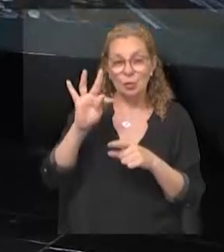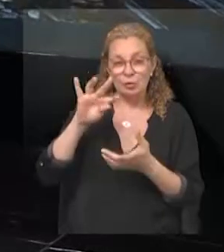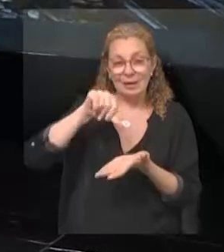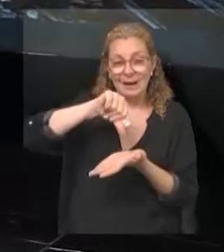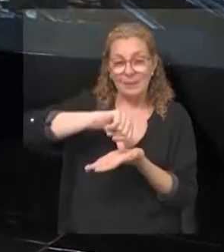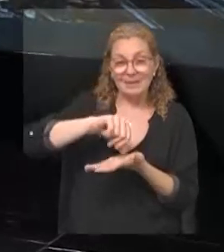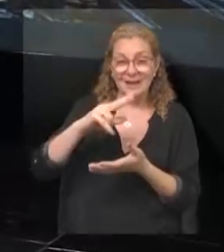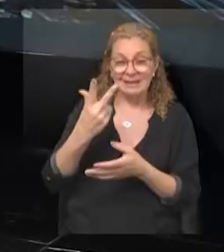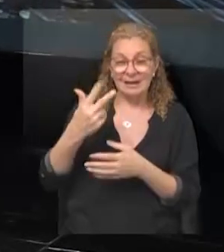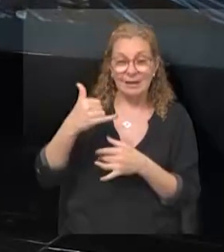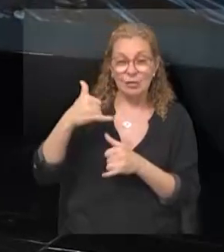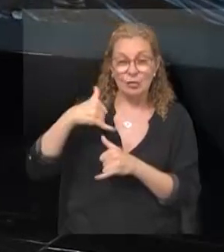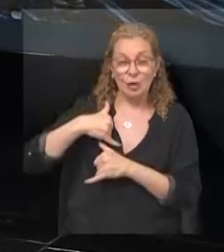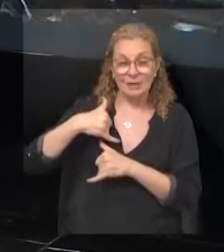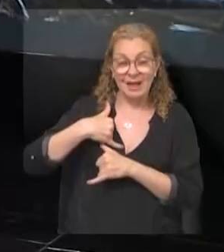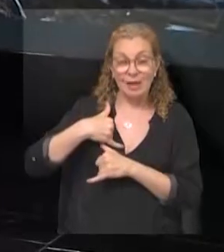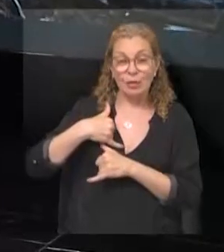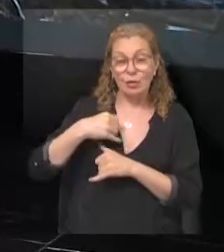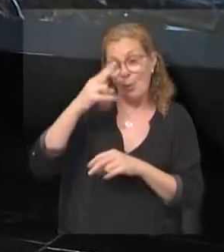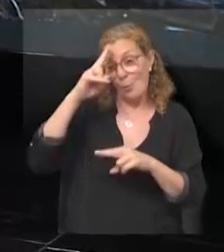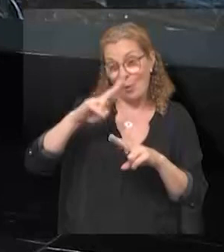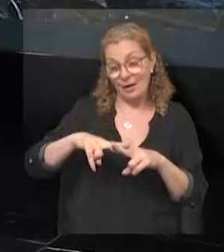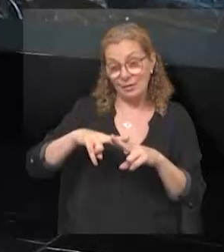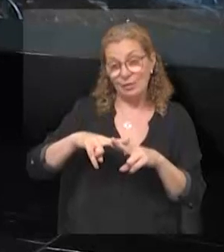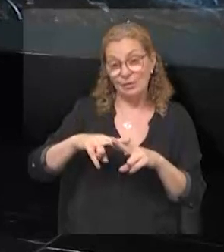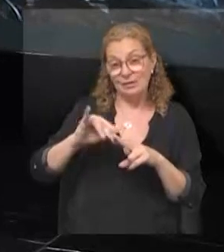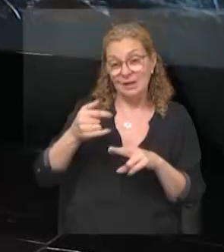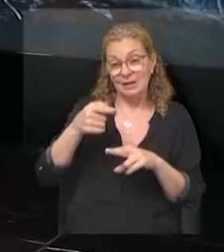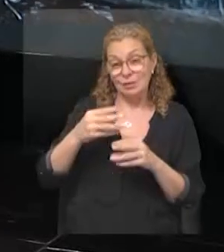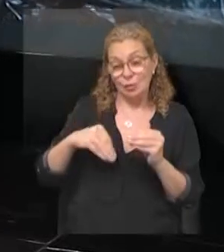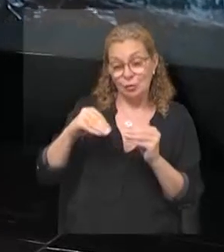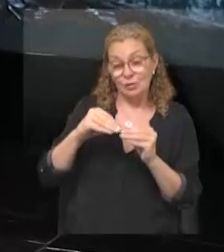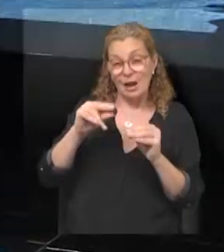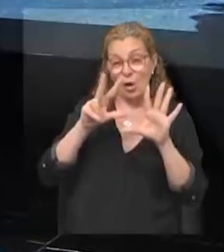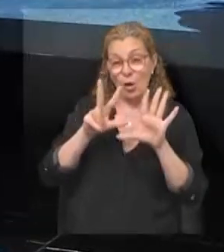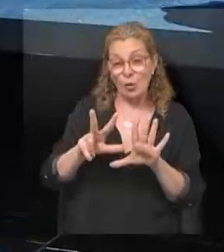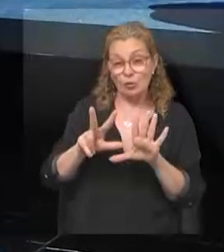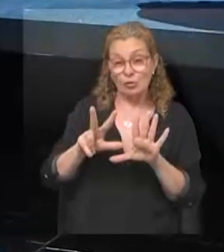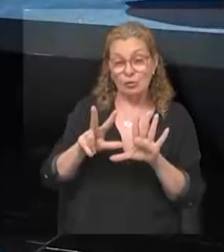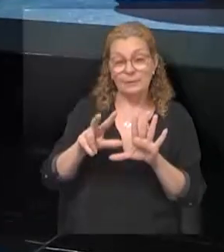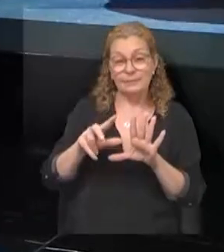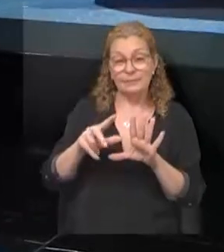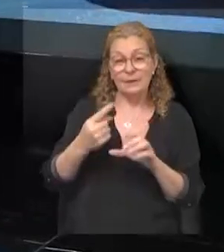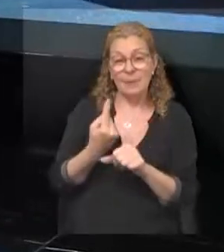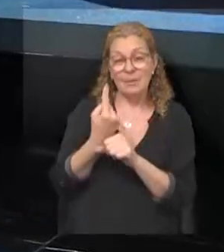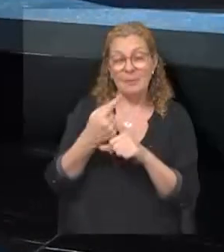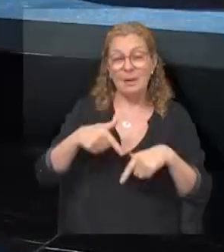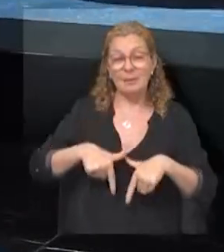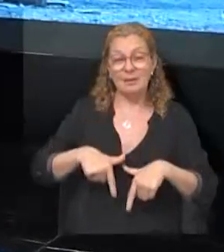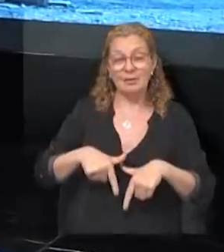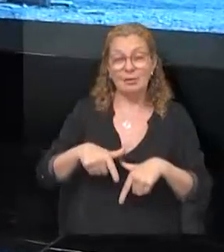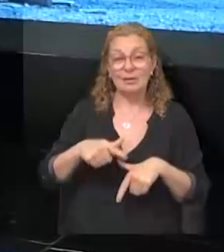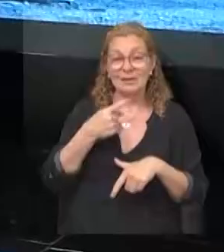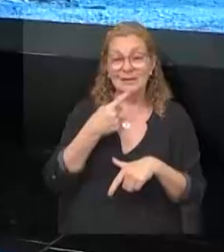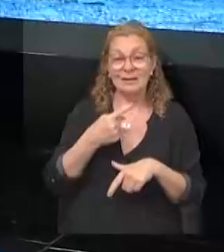hubo tres soldados de ejército regular libanés muertos ya con estos suman ocho por su parte el Primer Ministro libanés dice